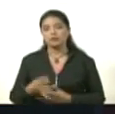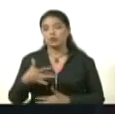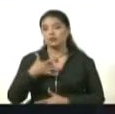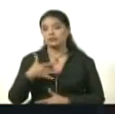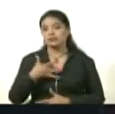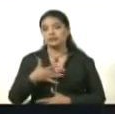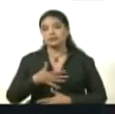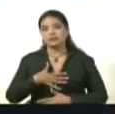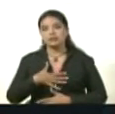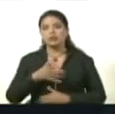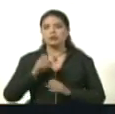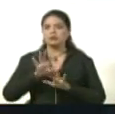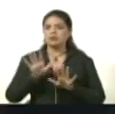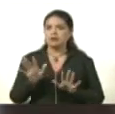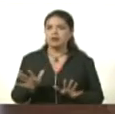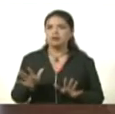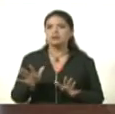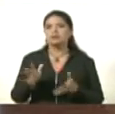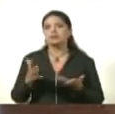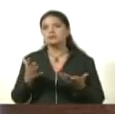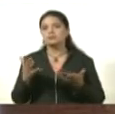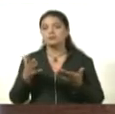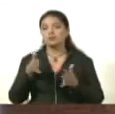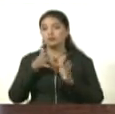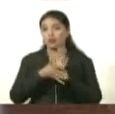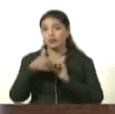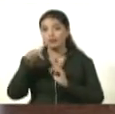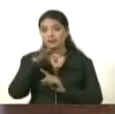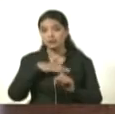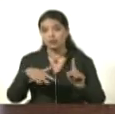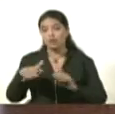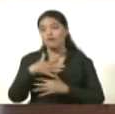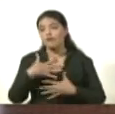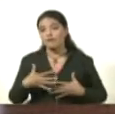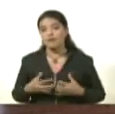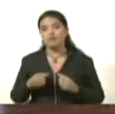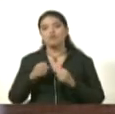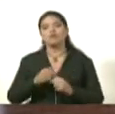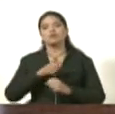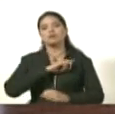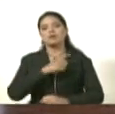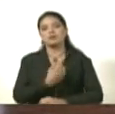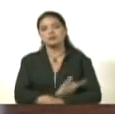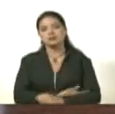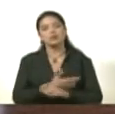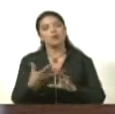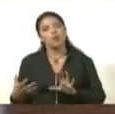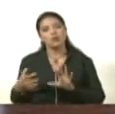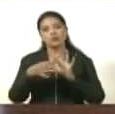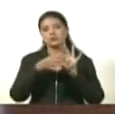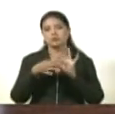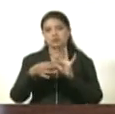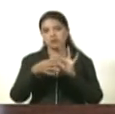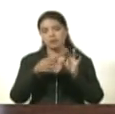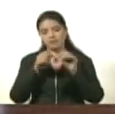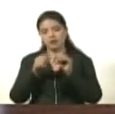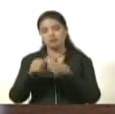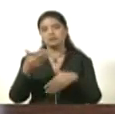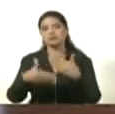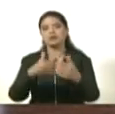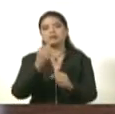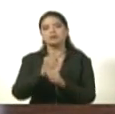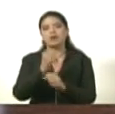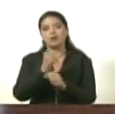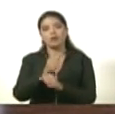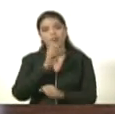aun cuando sea por este hecho, fortalecido, unido, para seguir haciendo el trabajo que